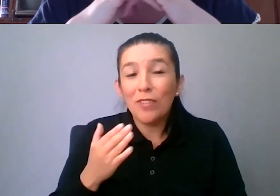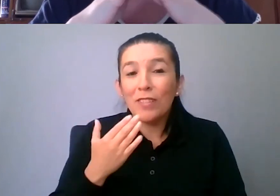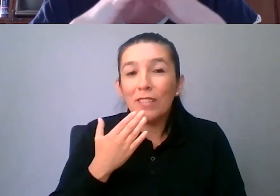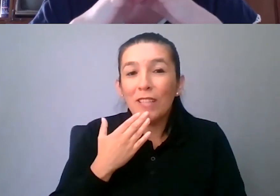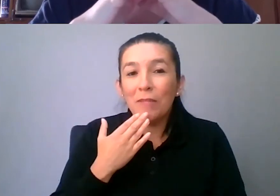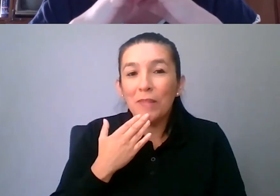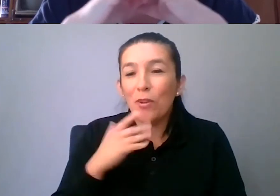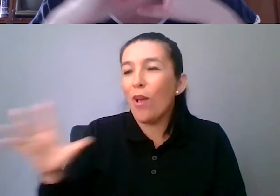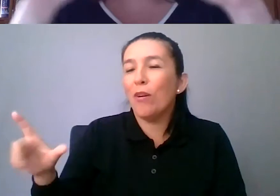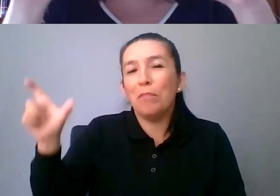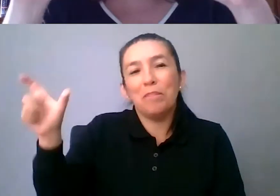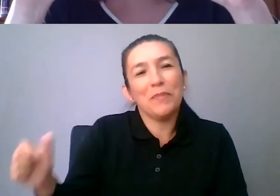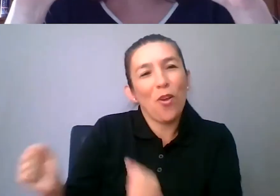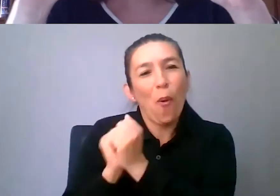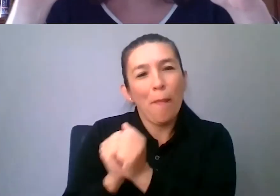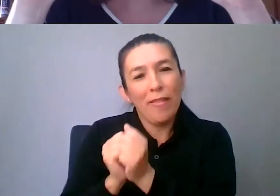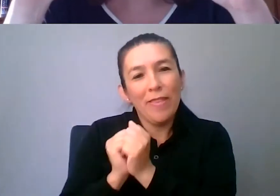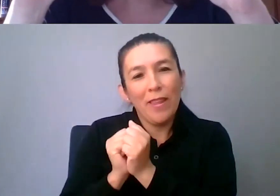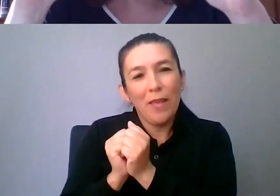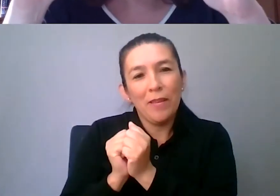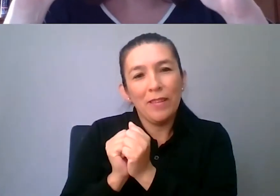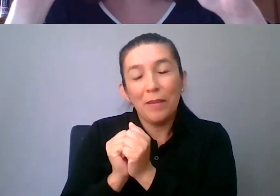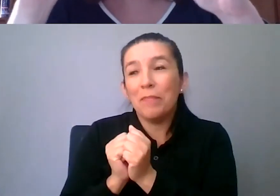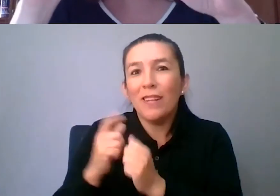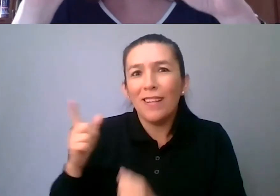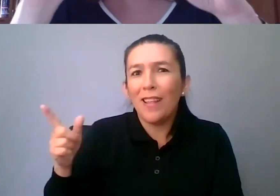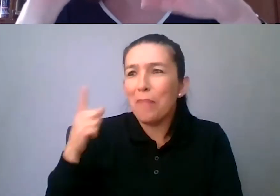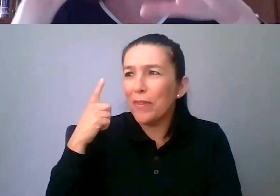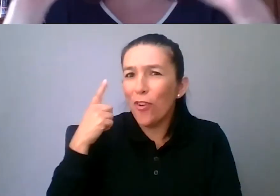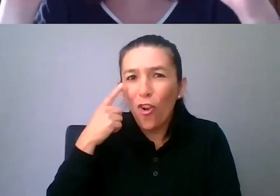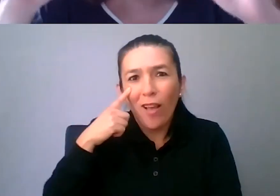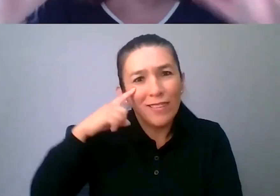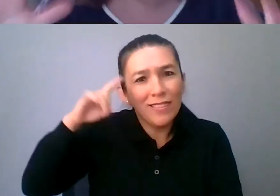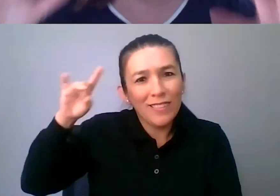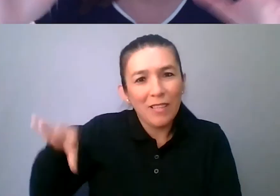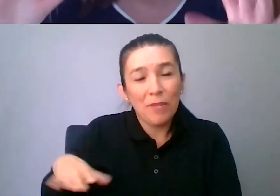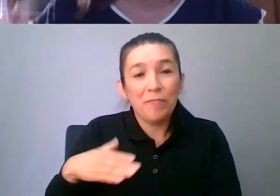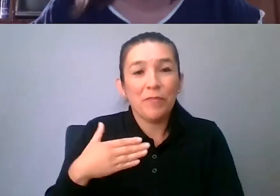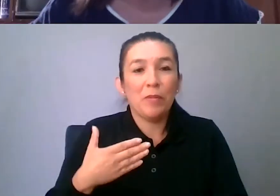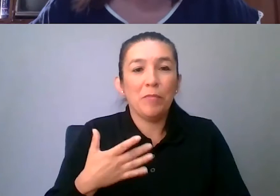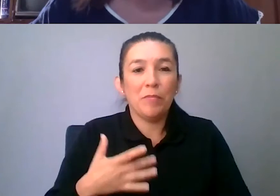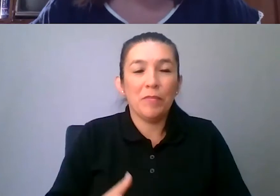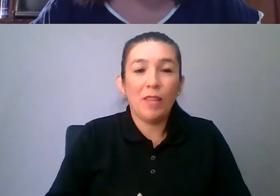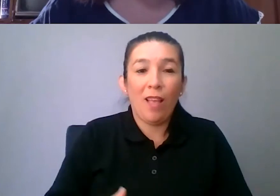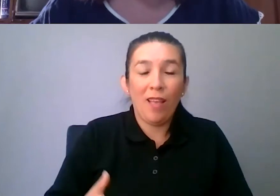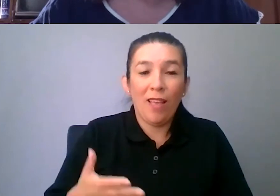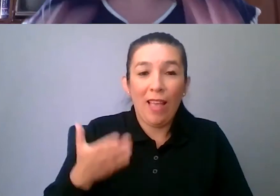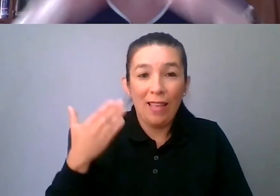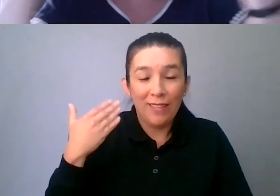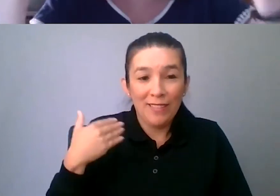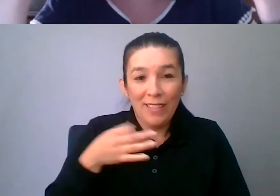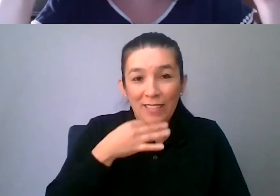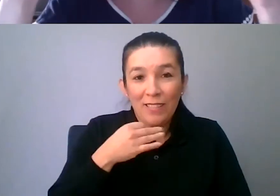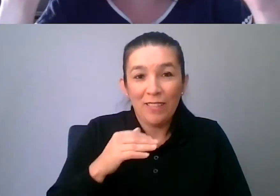un compañero o una compañera que también sepa, porque cuando uno, lo que también hablaba Marcela en alguna oportunidad,